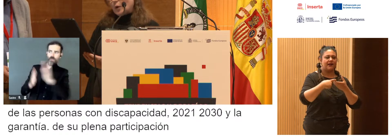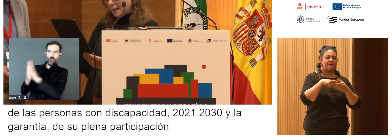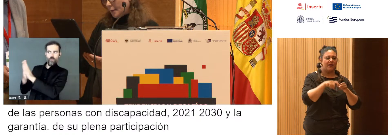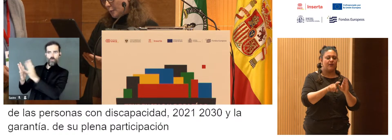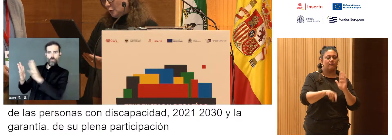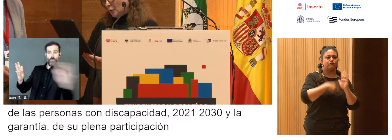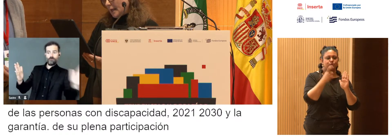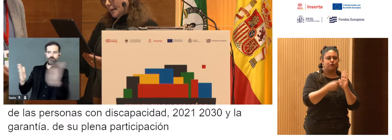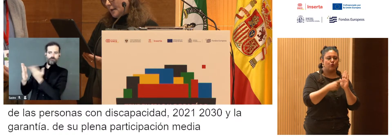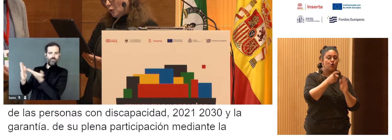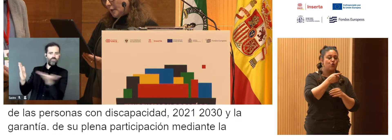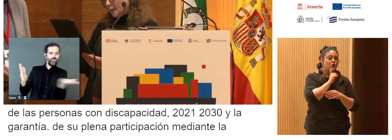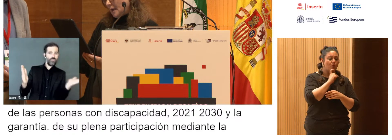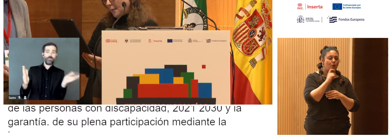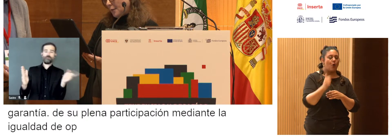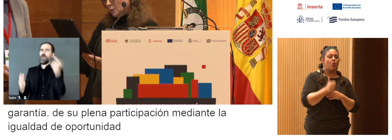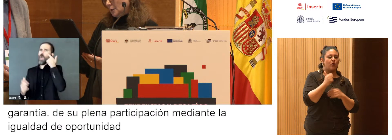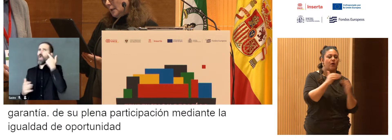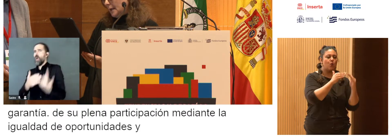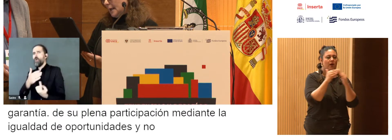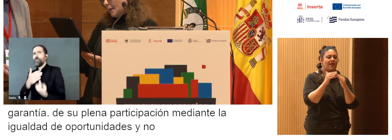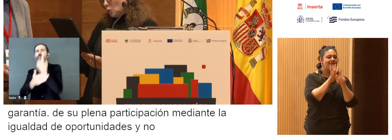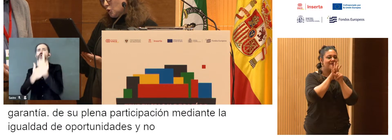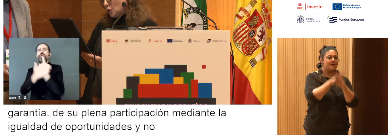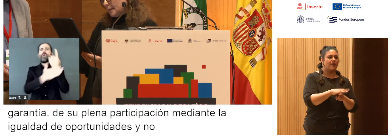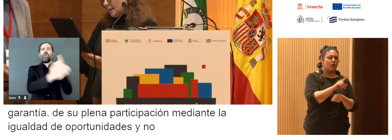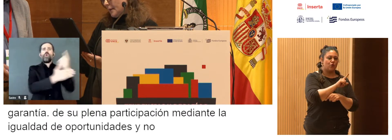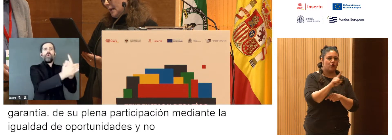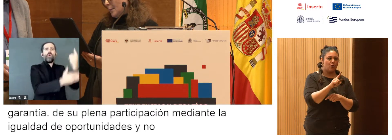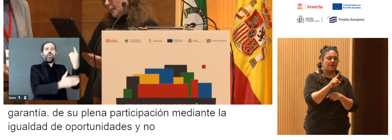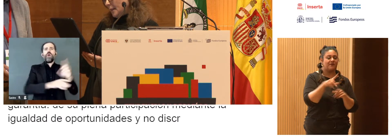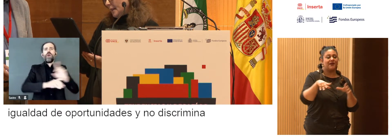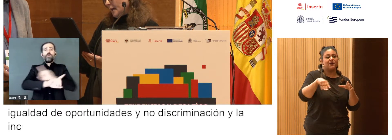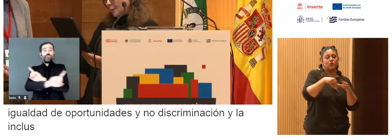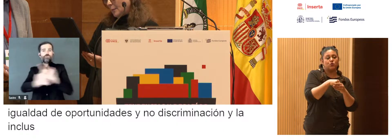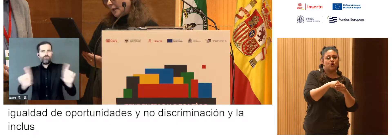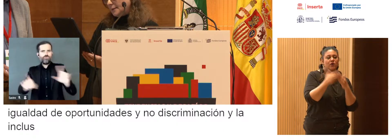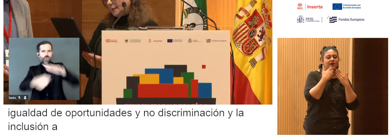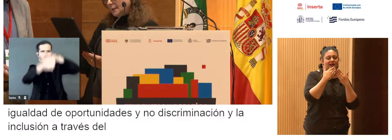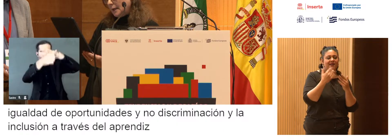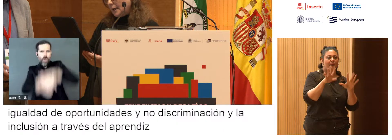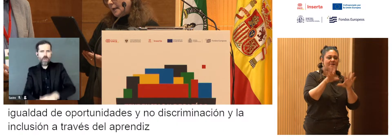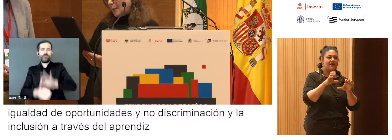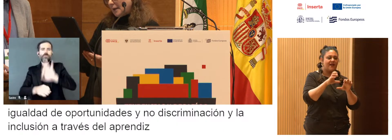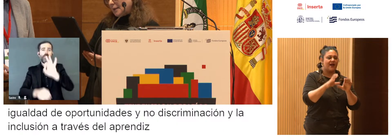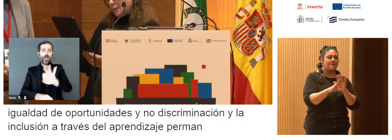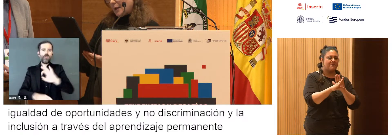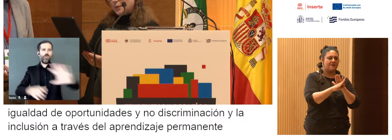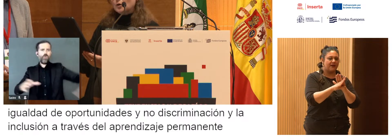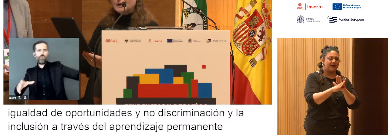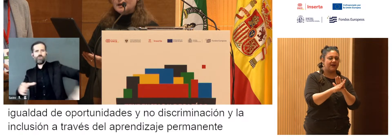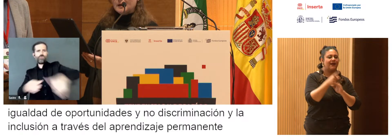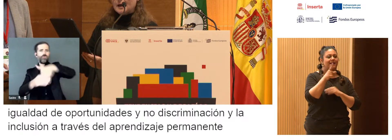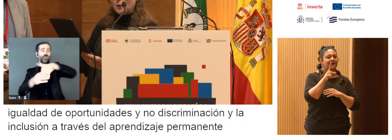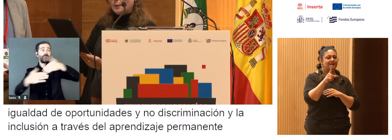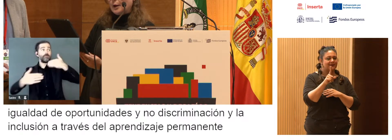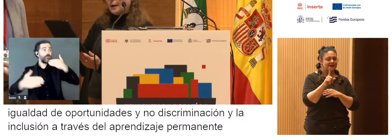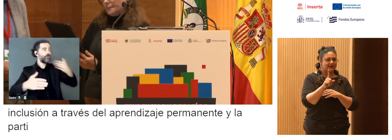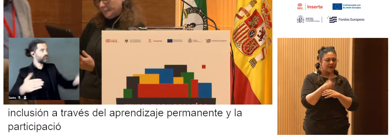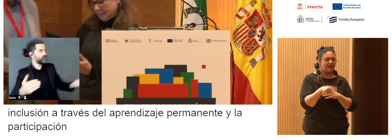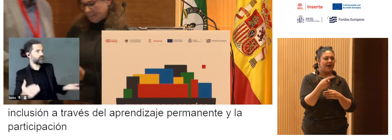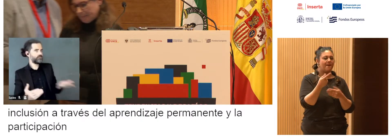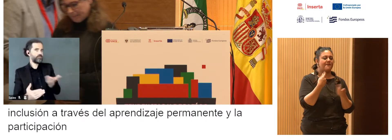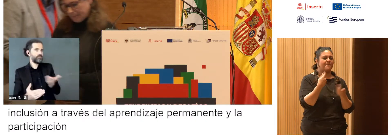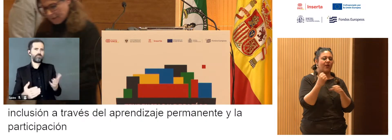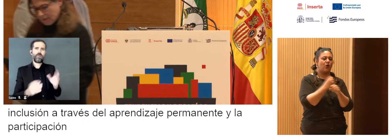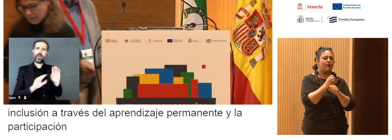mediante la igualdad de oportunidades y no discriminación, y la inclusión a través del aprendizaje permanente y la participación en el mercado laboral.